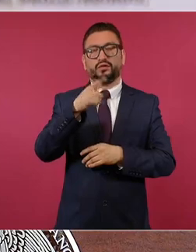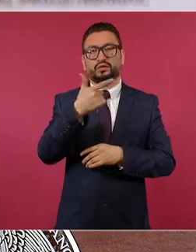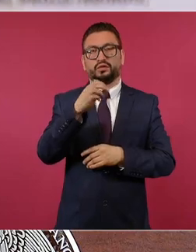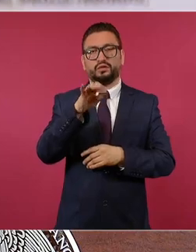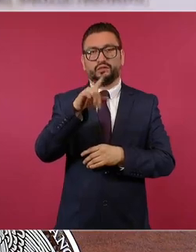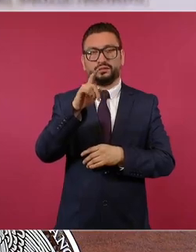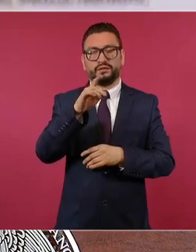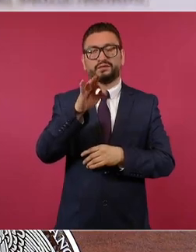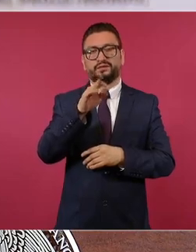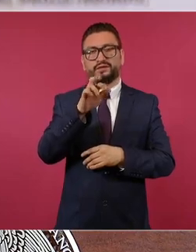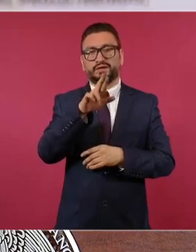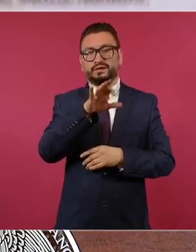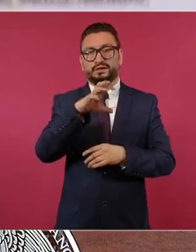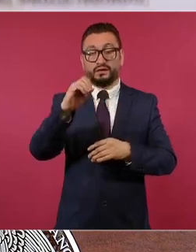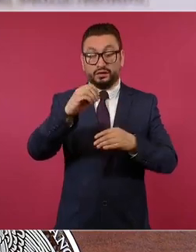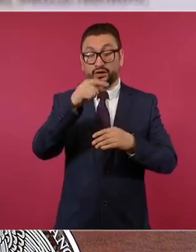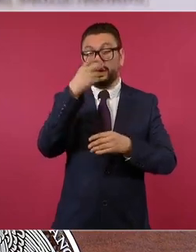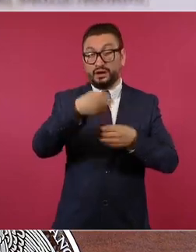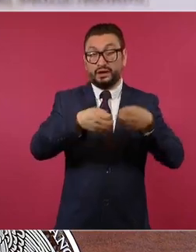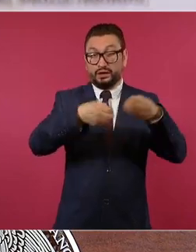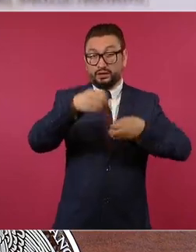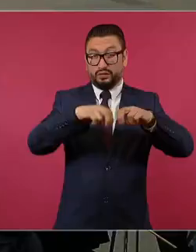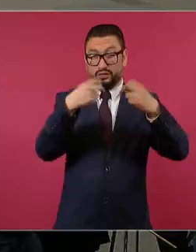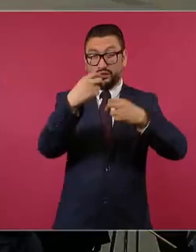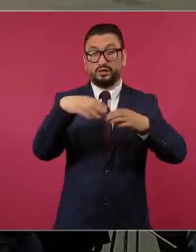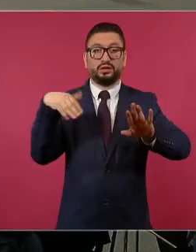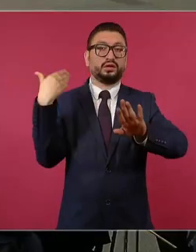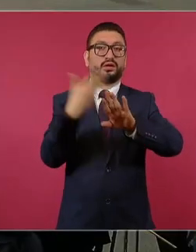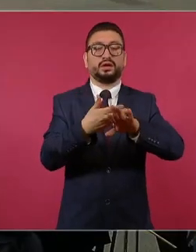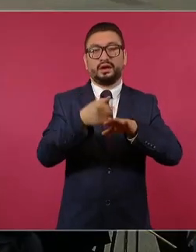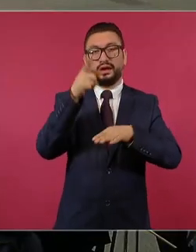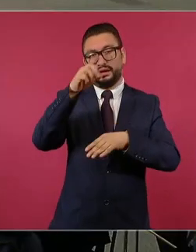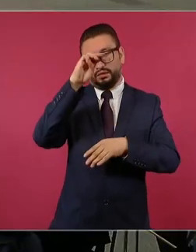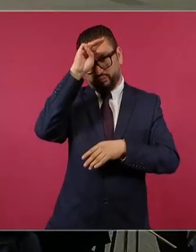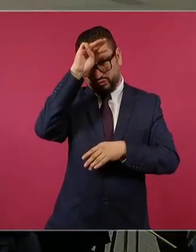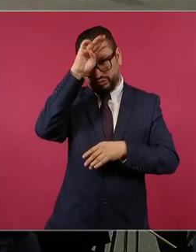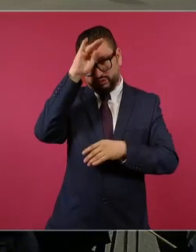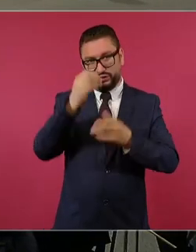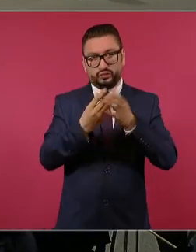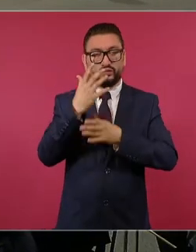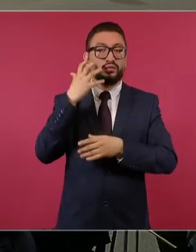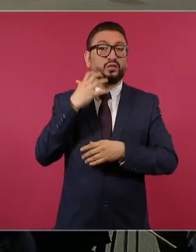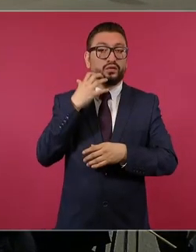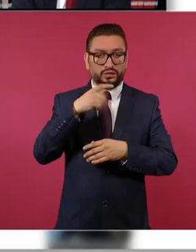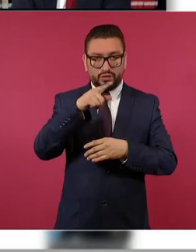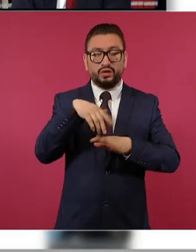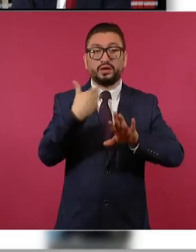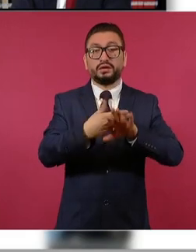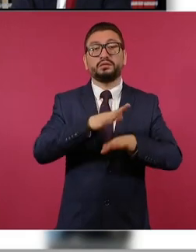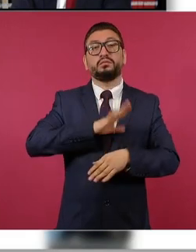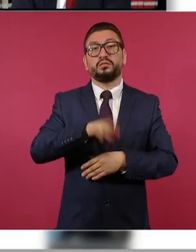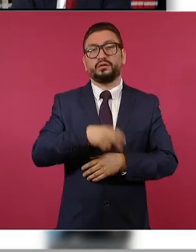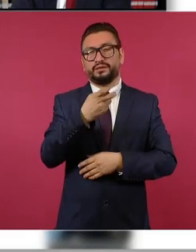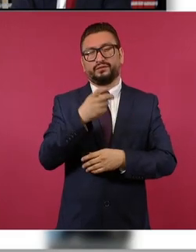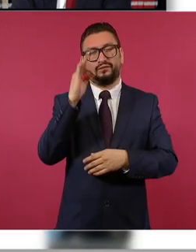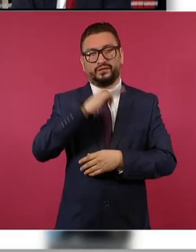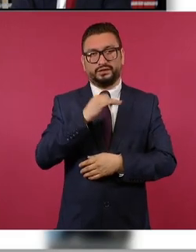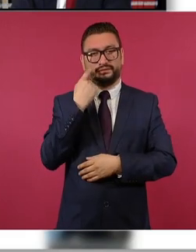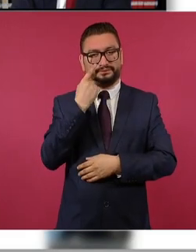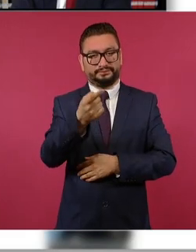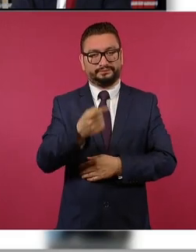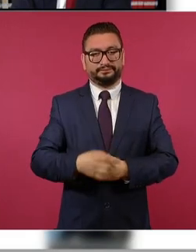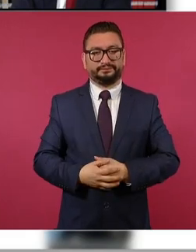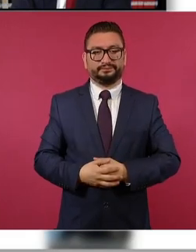sufrido un atentado y fallecido el pasado 25 de junio en Monterrey, Nuevo León, lo cual resultó falso. Y hay que decirlo,